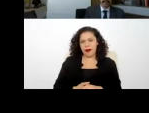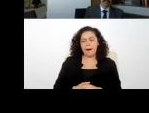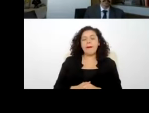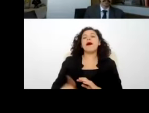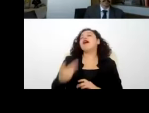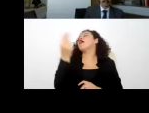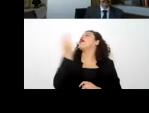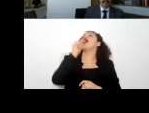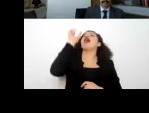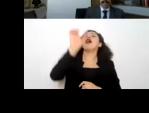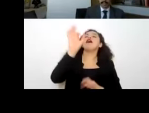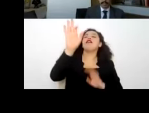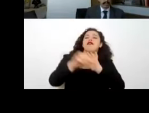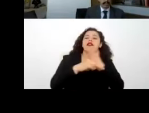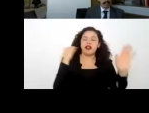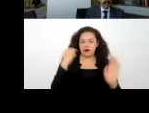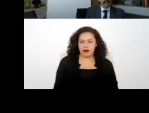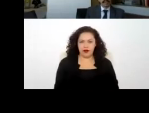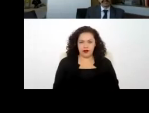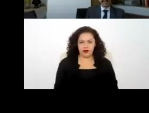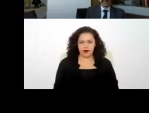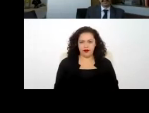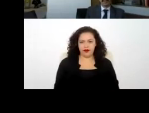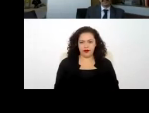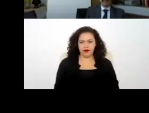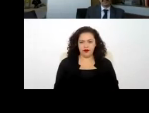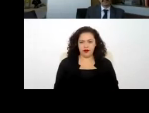e-firma del SAT.